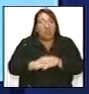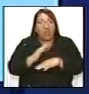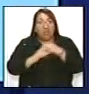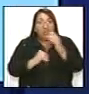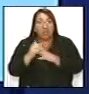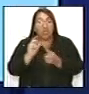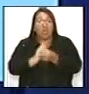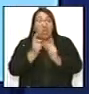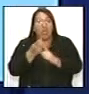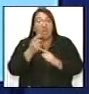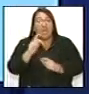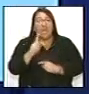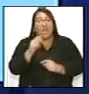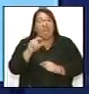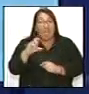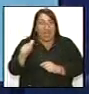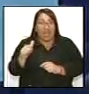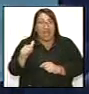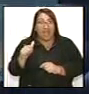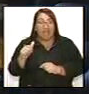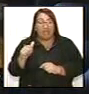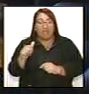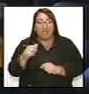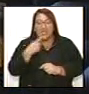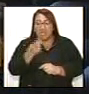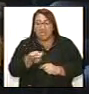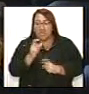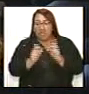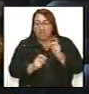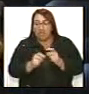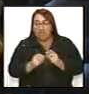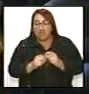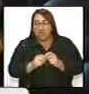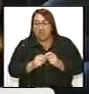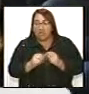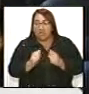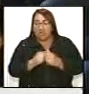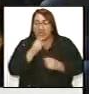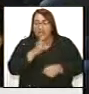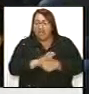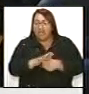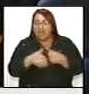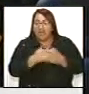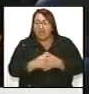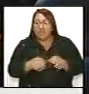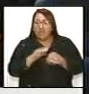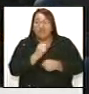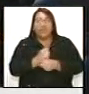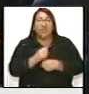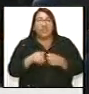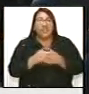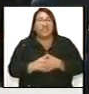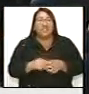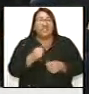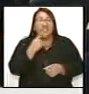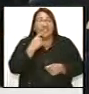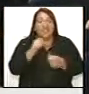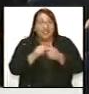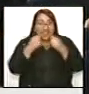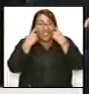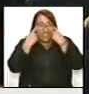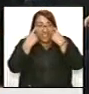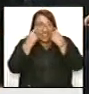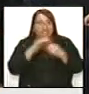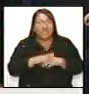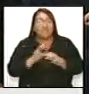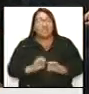reconstrucción con cambios, Carla Schäfer, invocó a los visitantes a velar por el cumplimiento de los convenios suscritos entre Perú y China